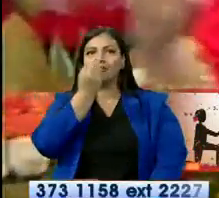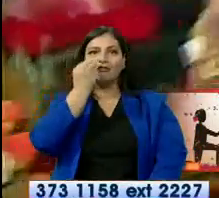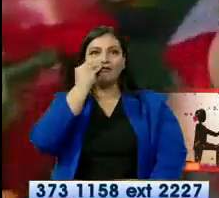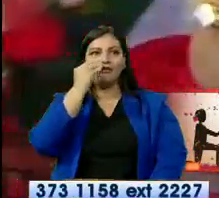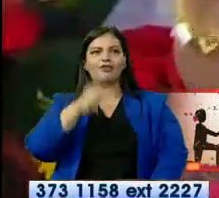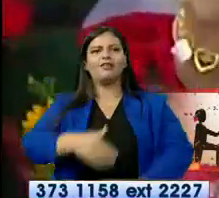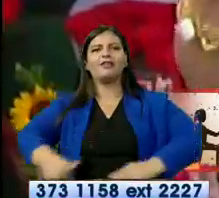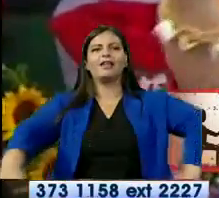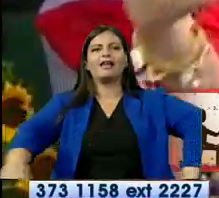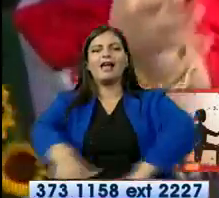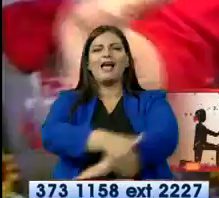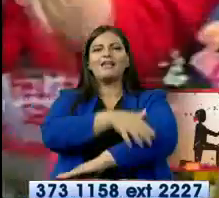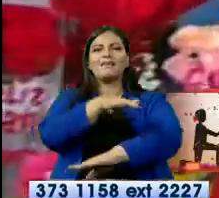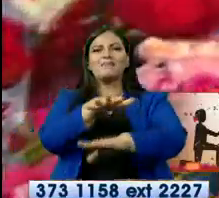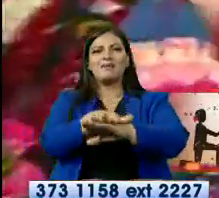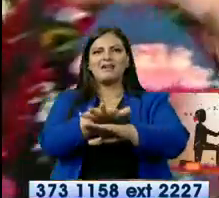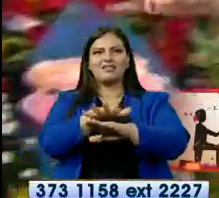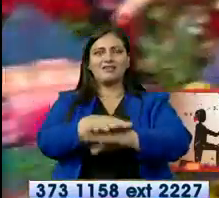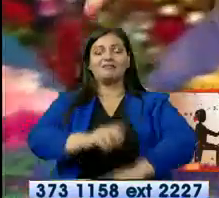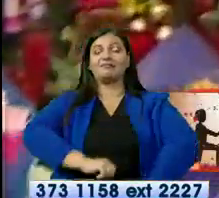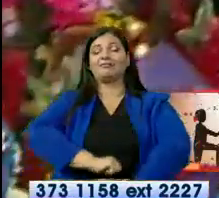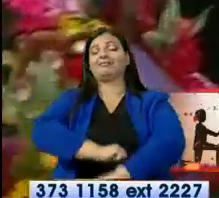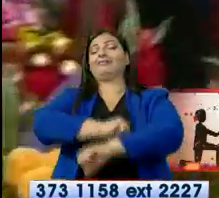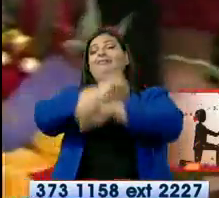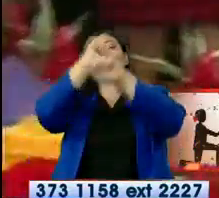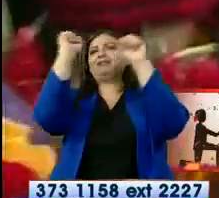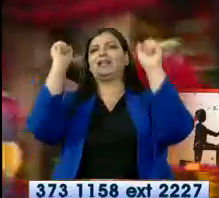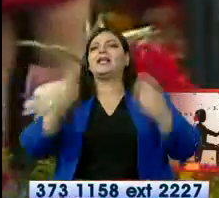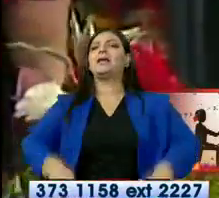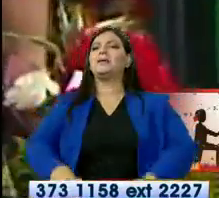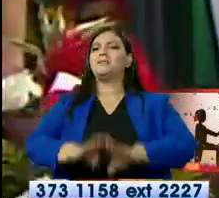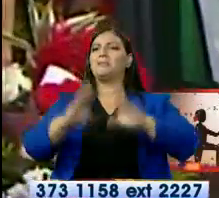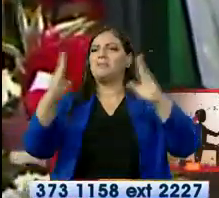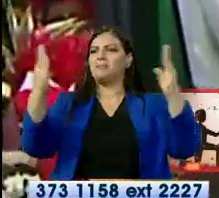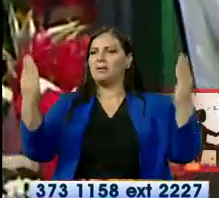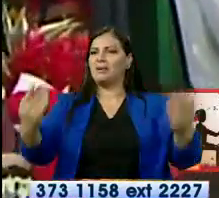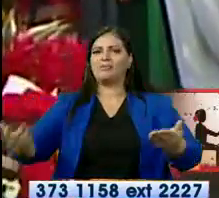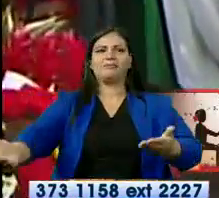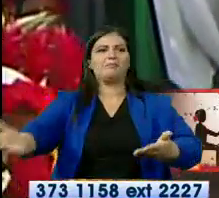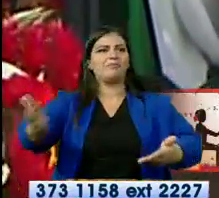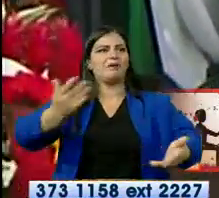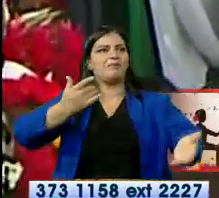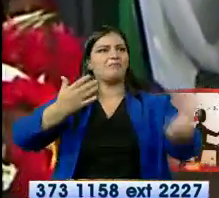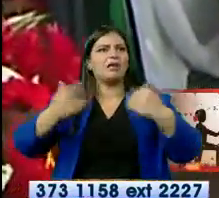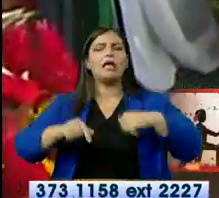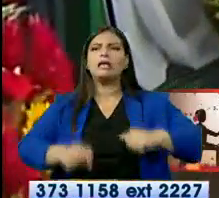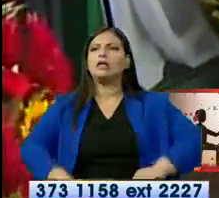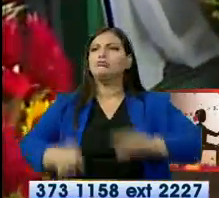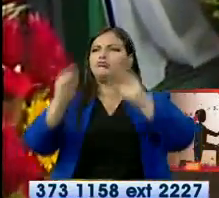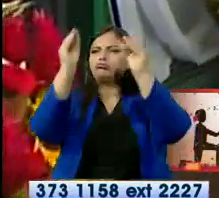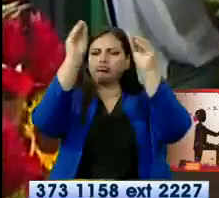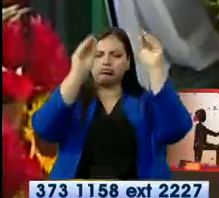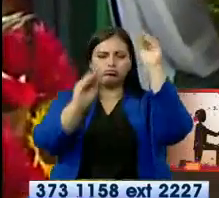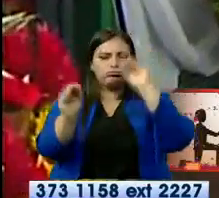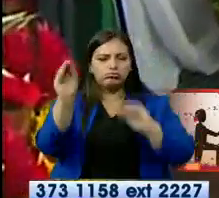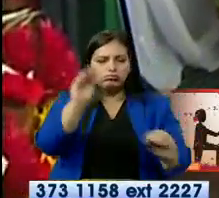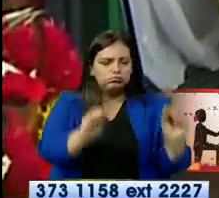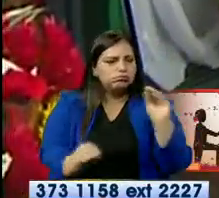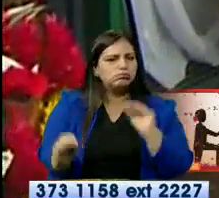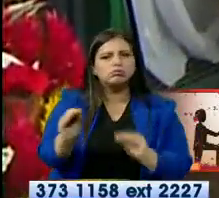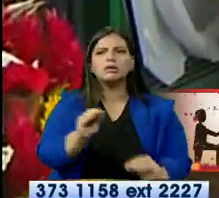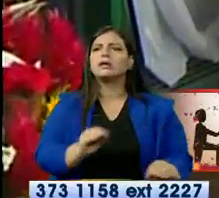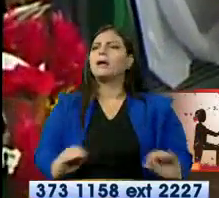los comerciantes de flores están aquí alistando toda la mercancía, los mejores detalles para que usted